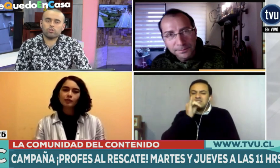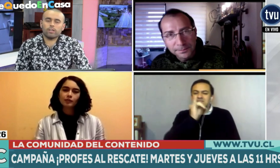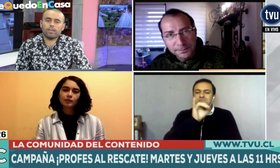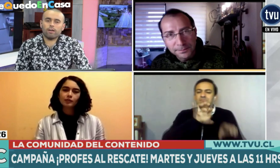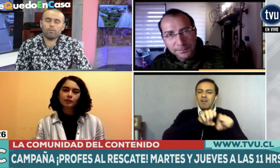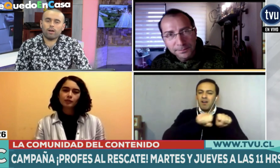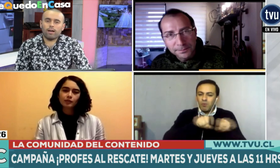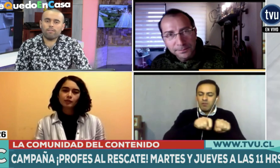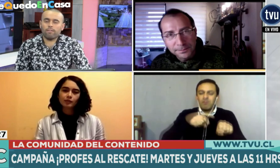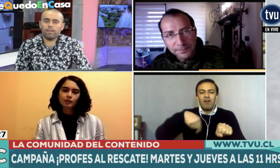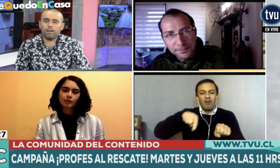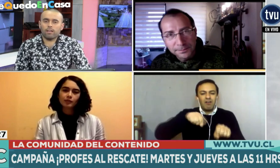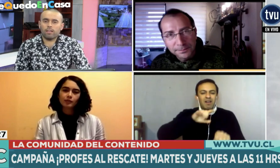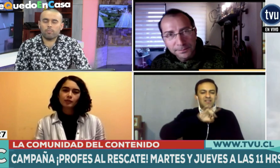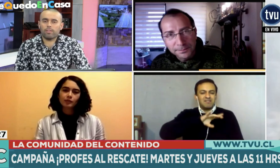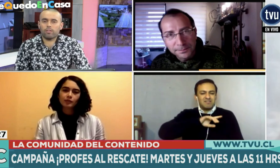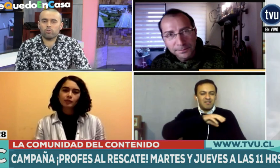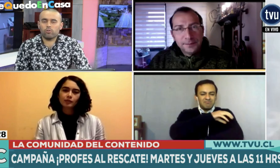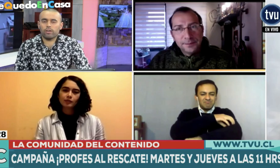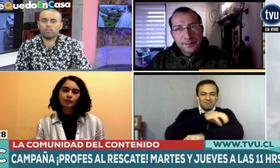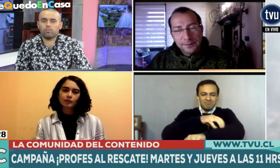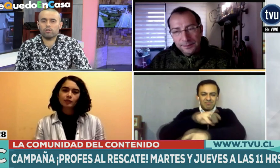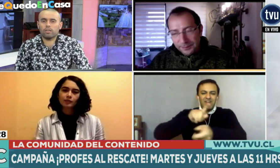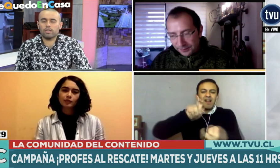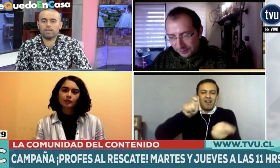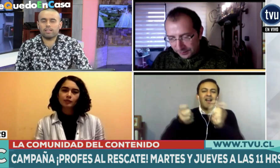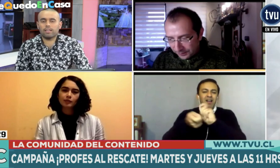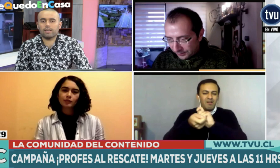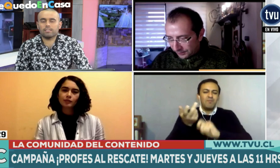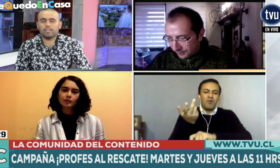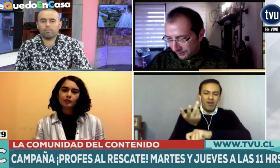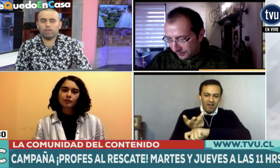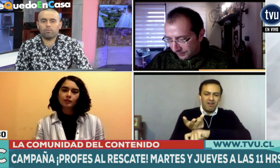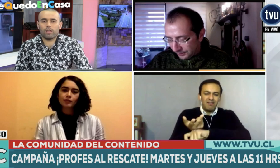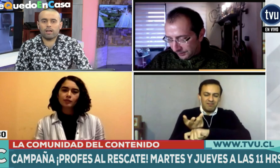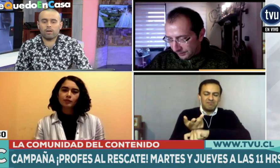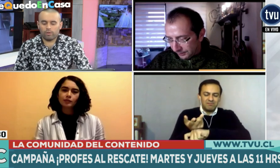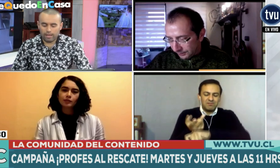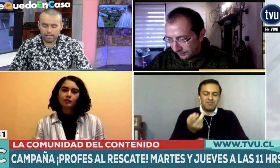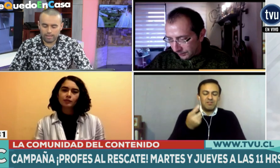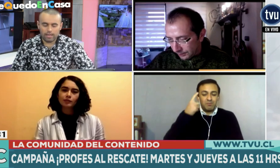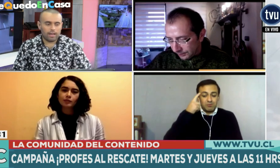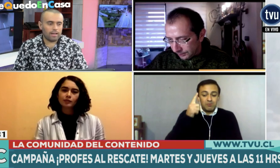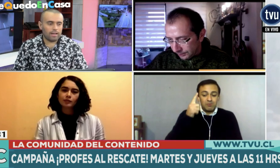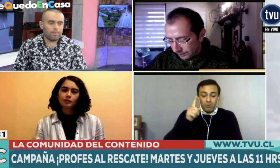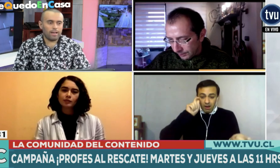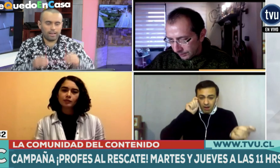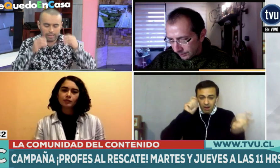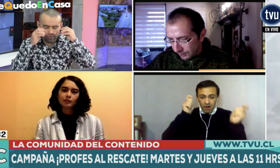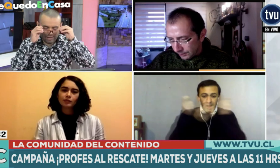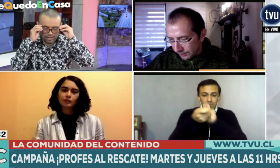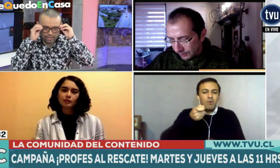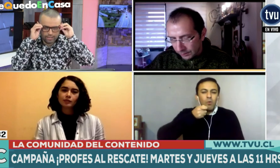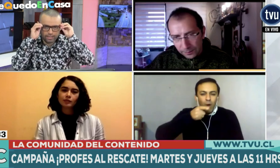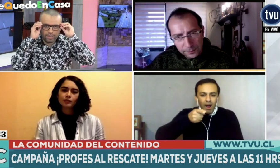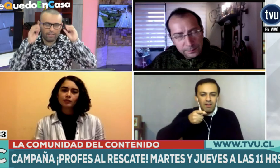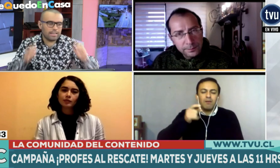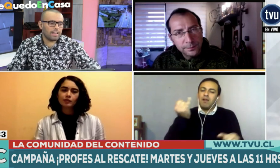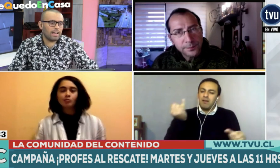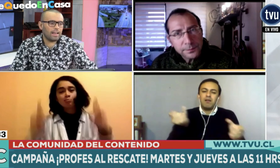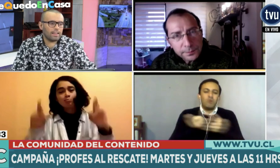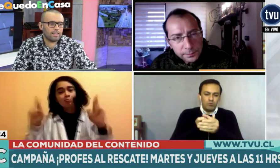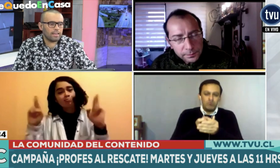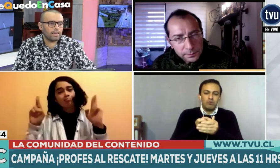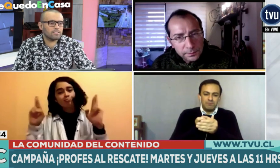transformaciones que vamos a vivir después de todo esto y esta tiene que ser también una de aquellas, además el nivel de